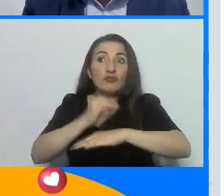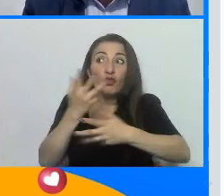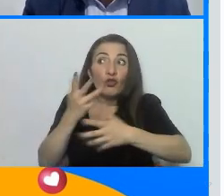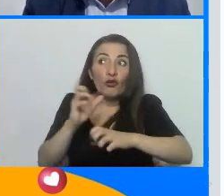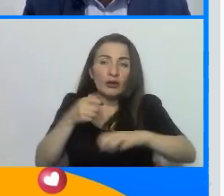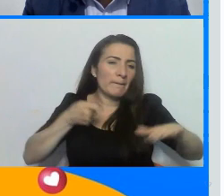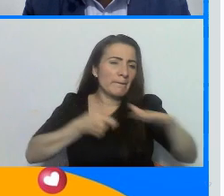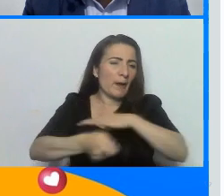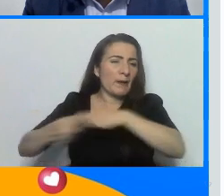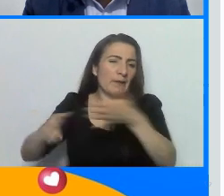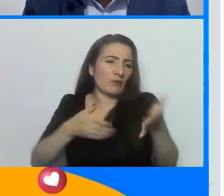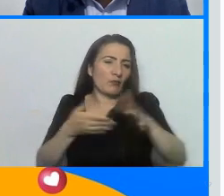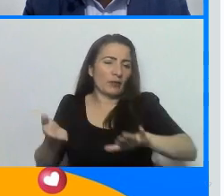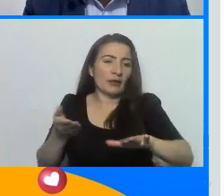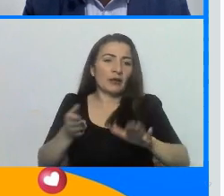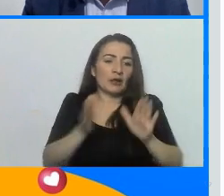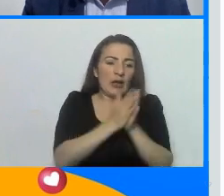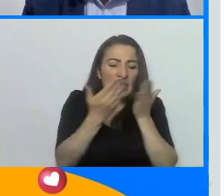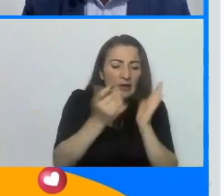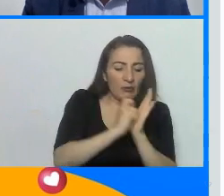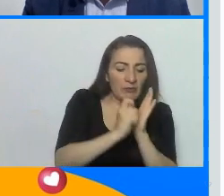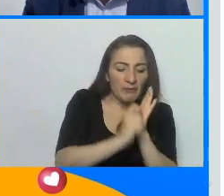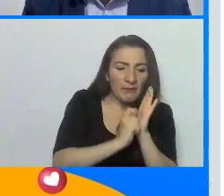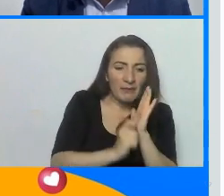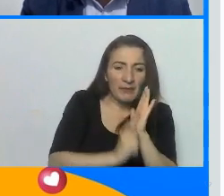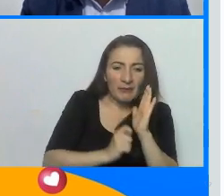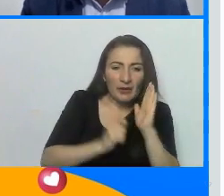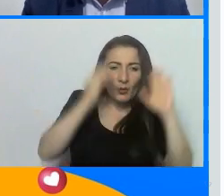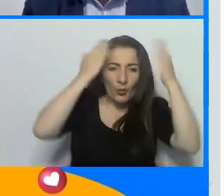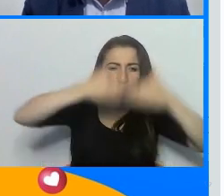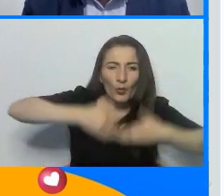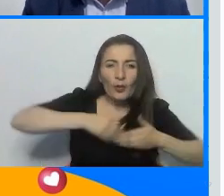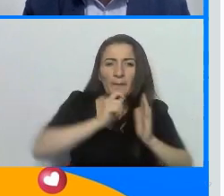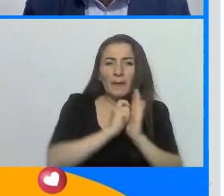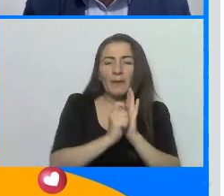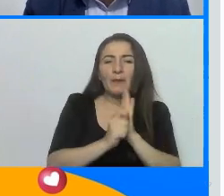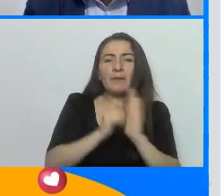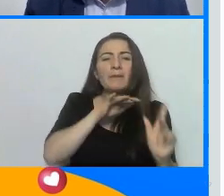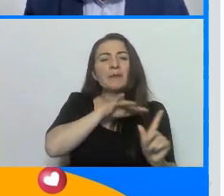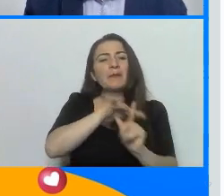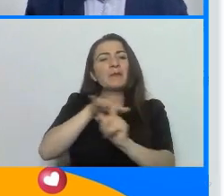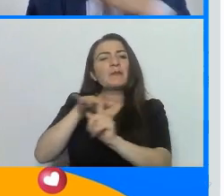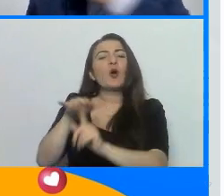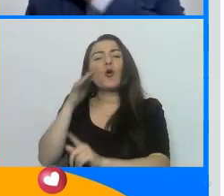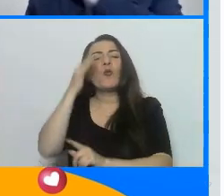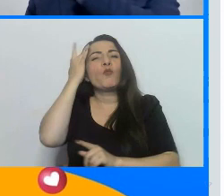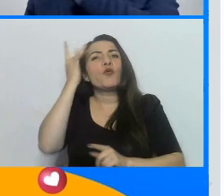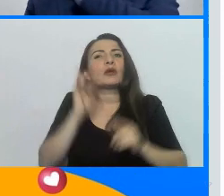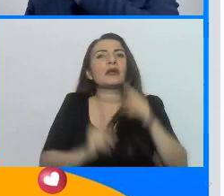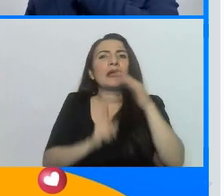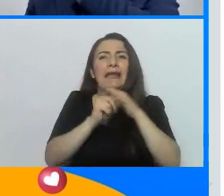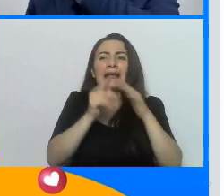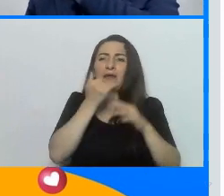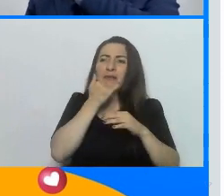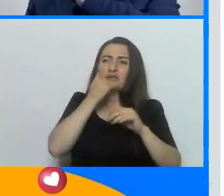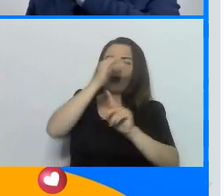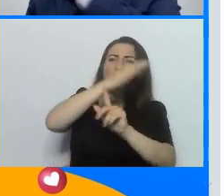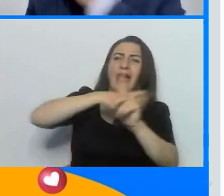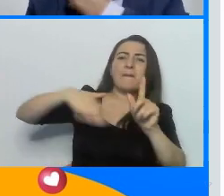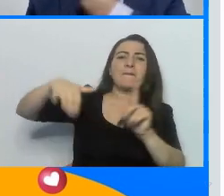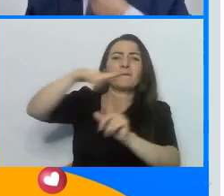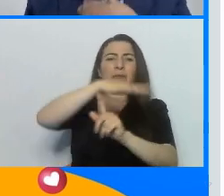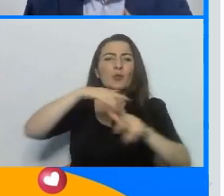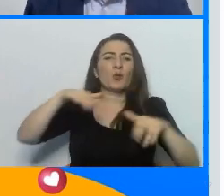muchos libros, hubo personajes fundamentales que incidieron también en conocer el por qué, qué pasaba en el medio ambiente,